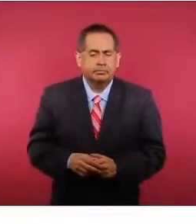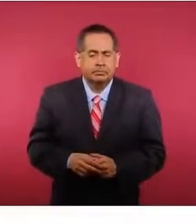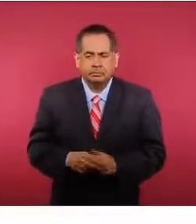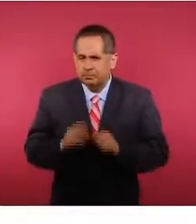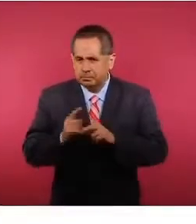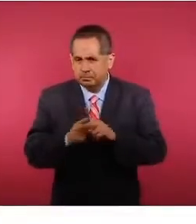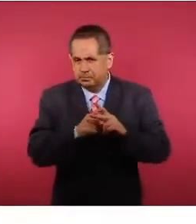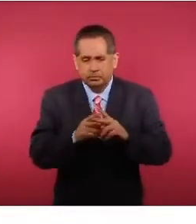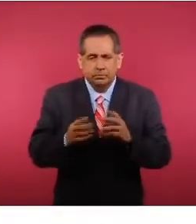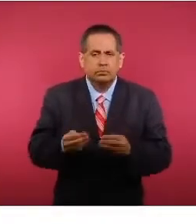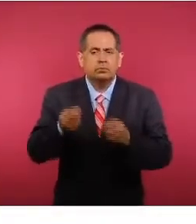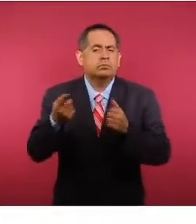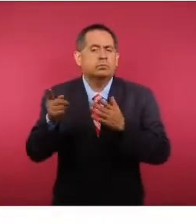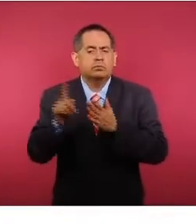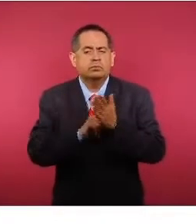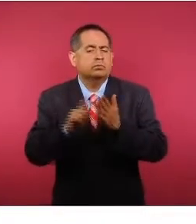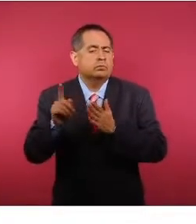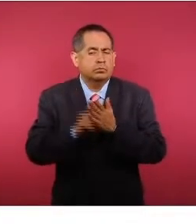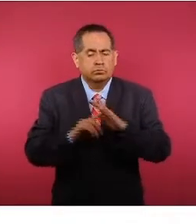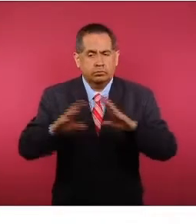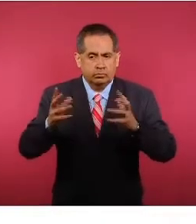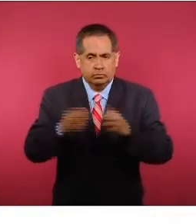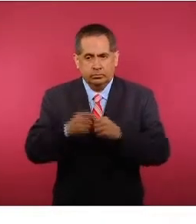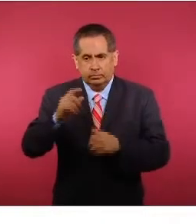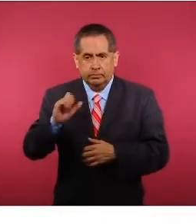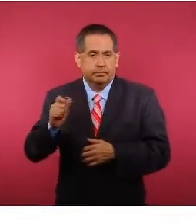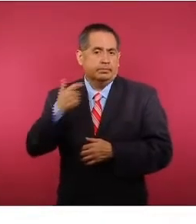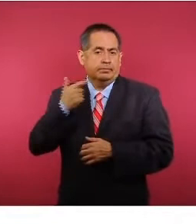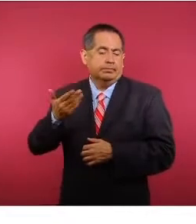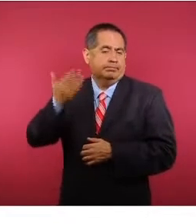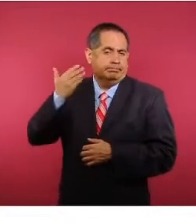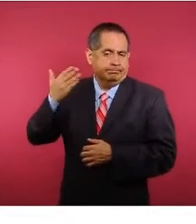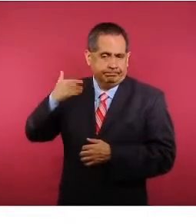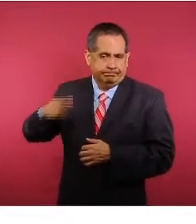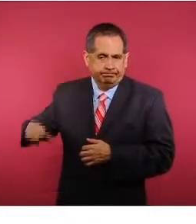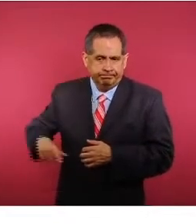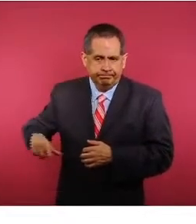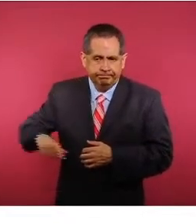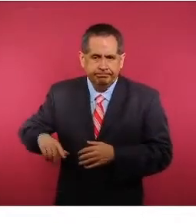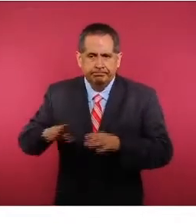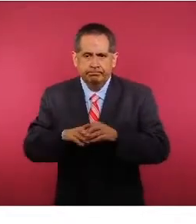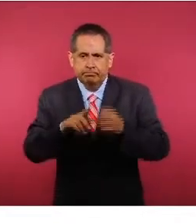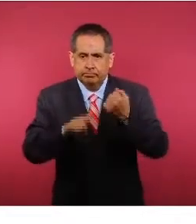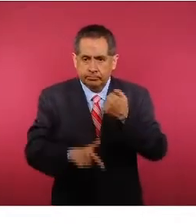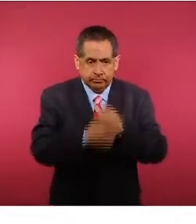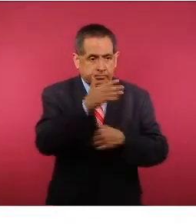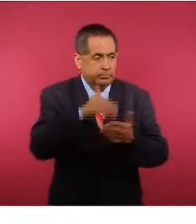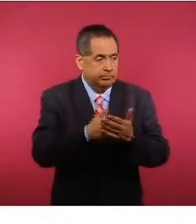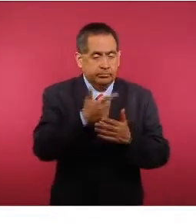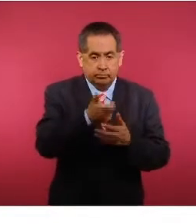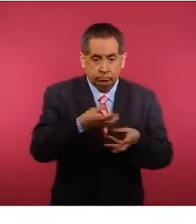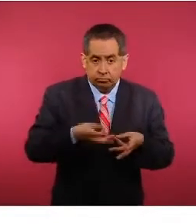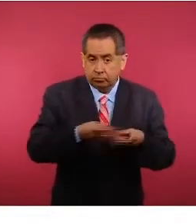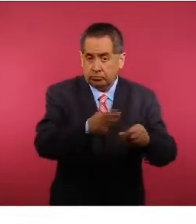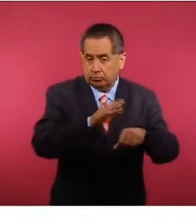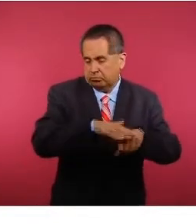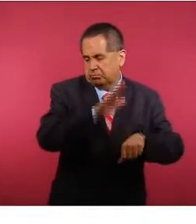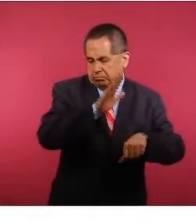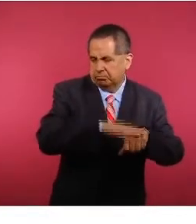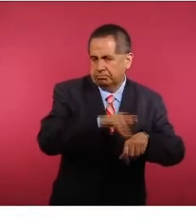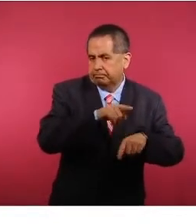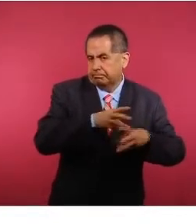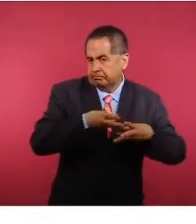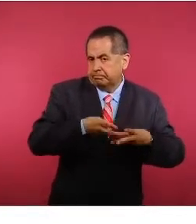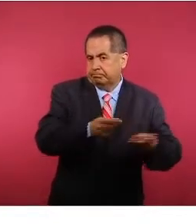Sacamos un promedio mensual de operación del avión en la pasada administración, que equivale a 12 millones de pesos, un poco más de ello.